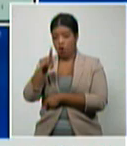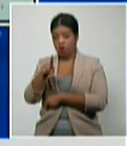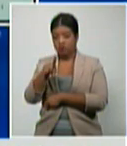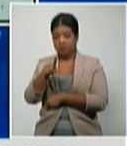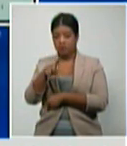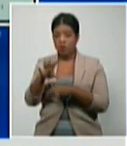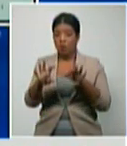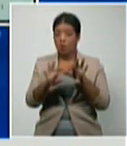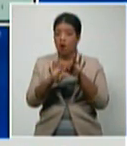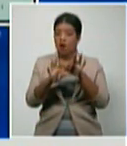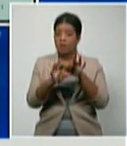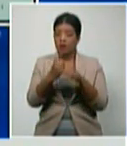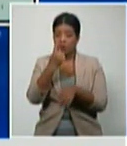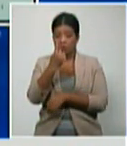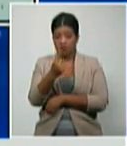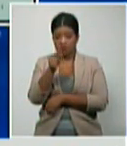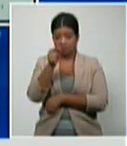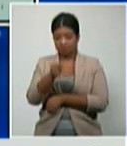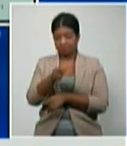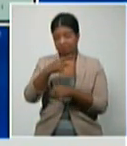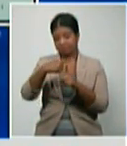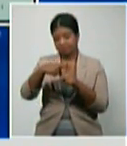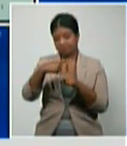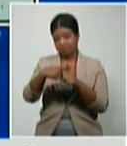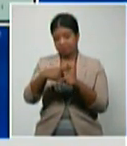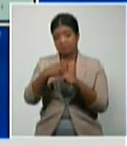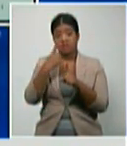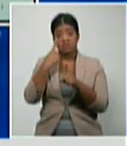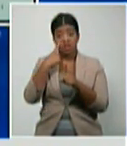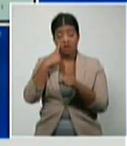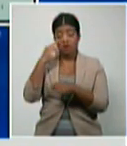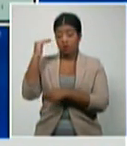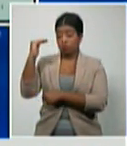un caso. Como ustedes ven, una buena,